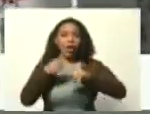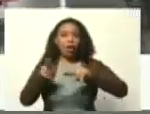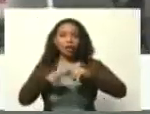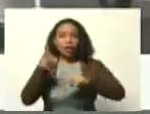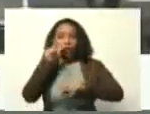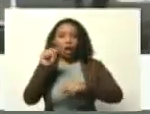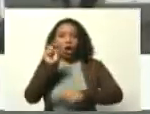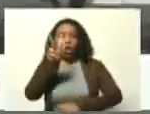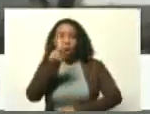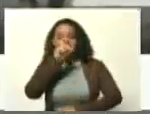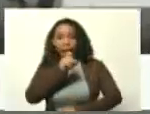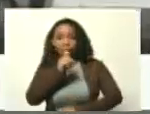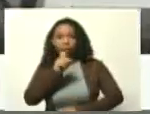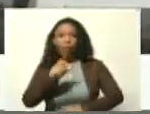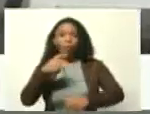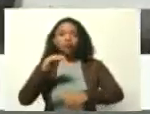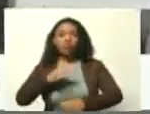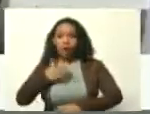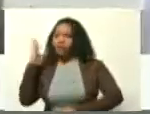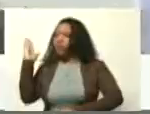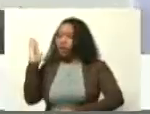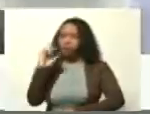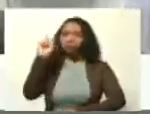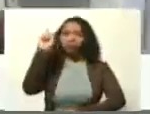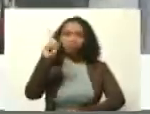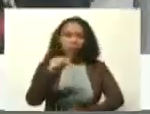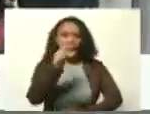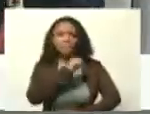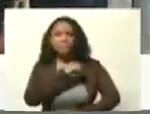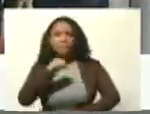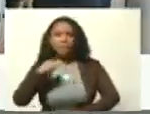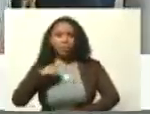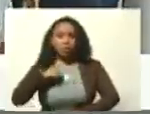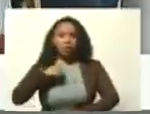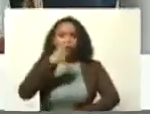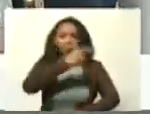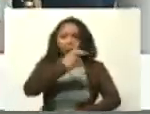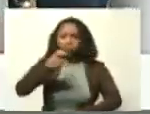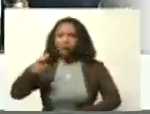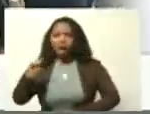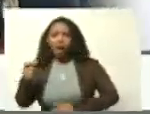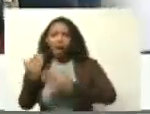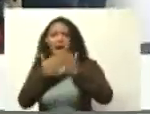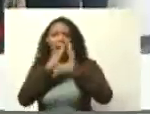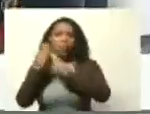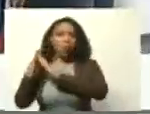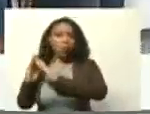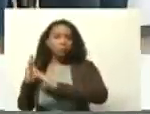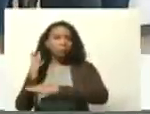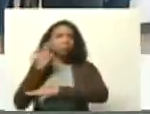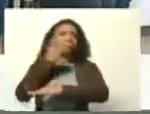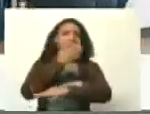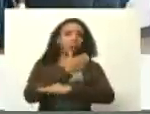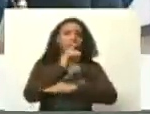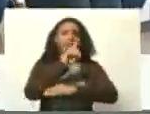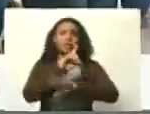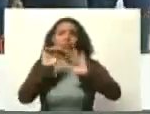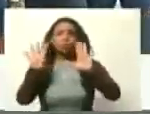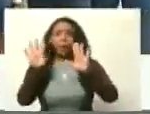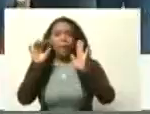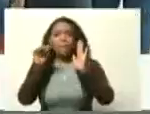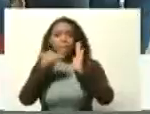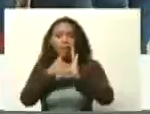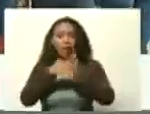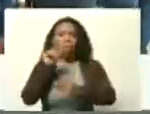de los 2 años. Pueden venir también personas de la comunidad en los más de 19.000 puntos que hemos